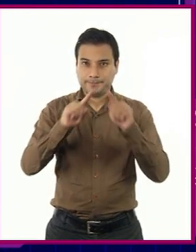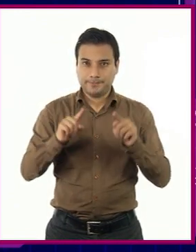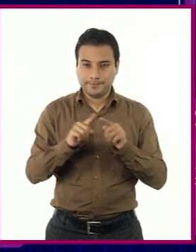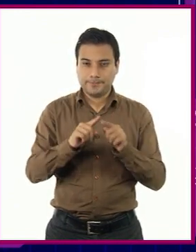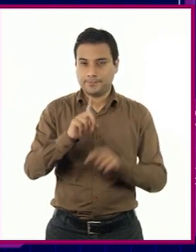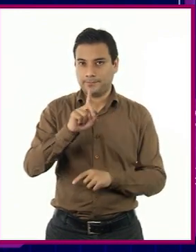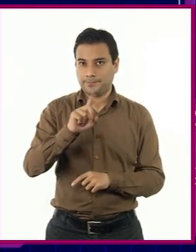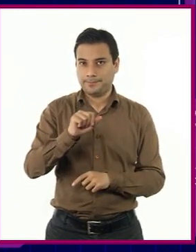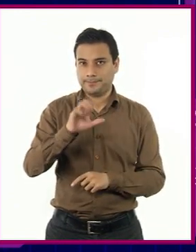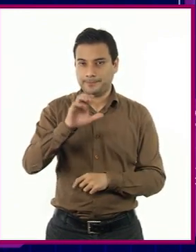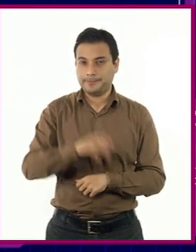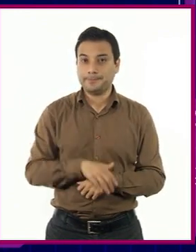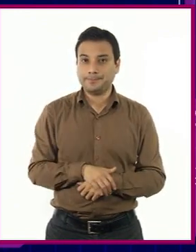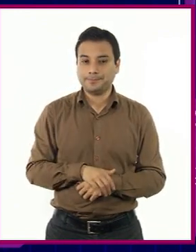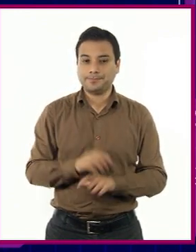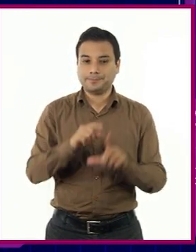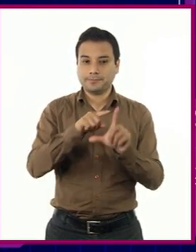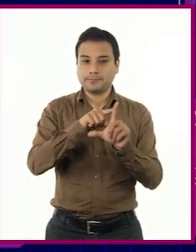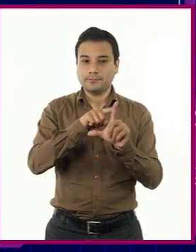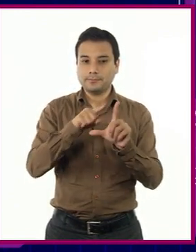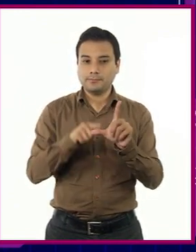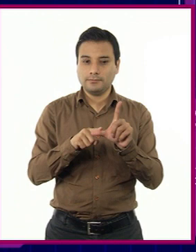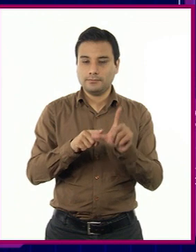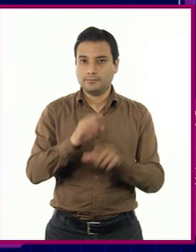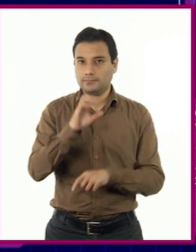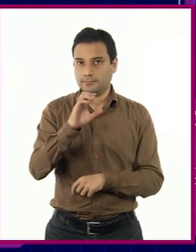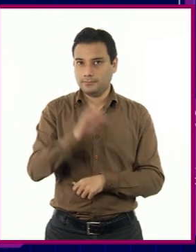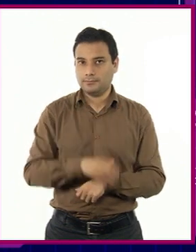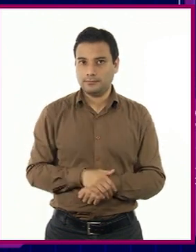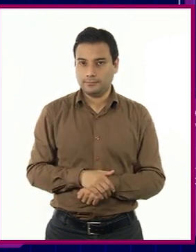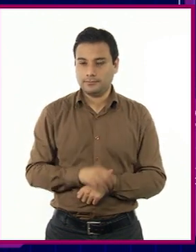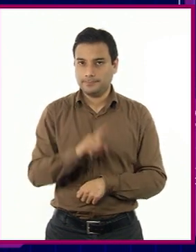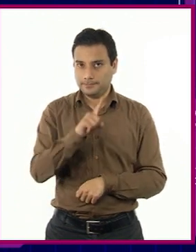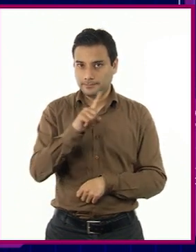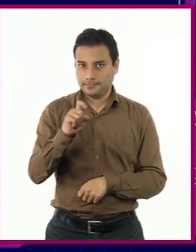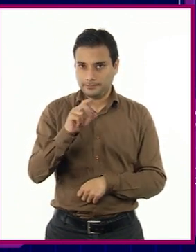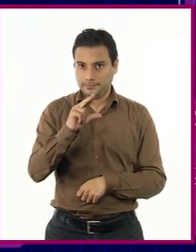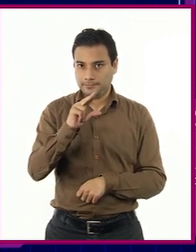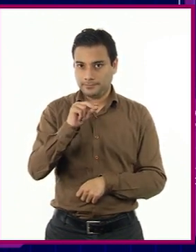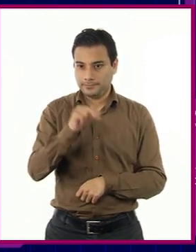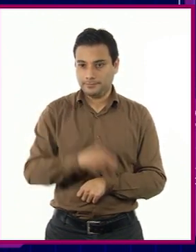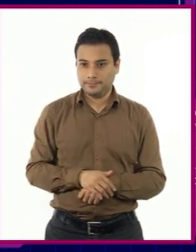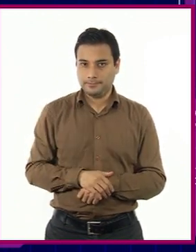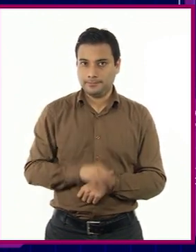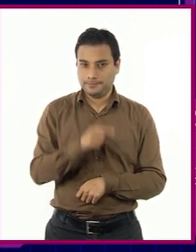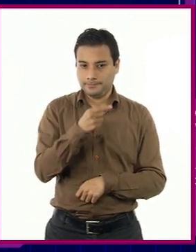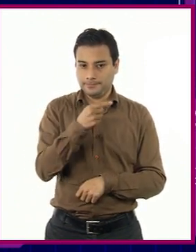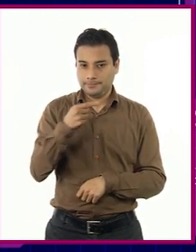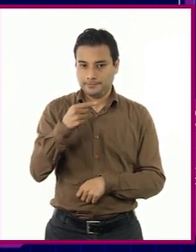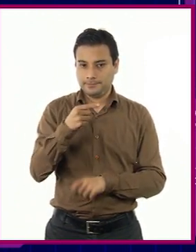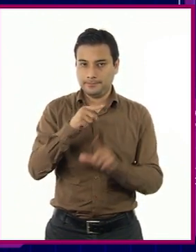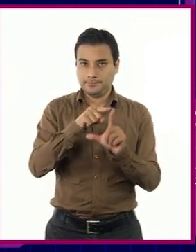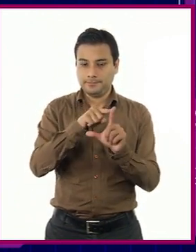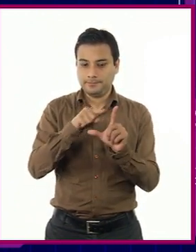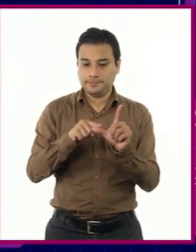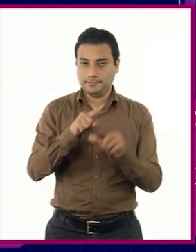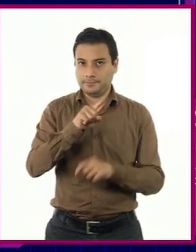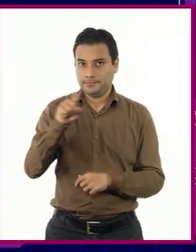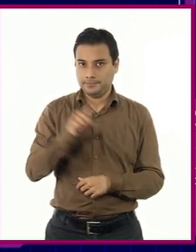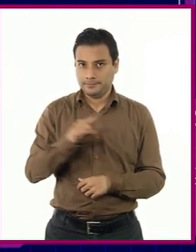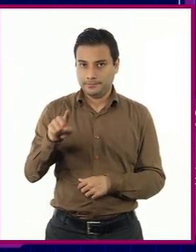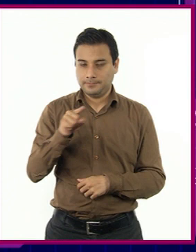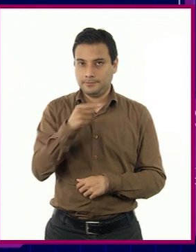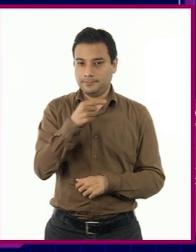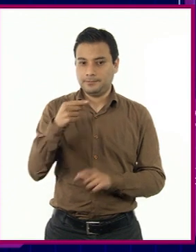DAC es que el ángulo C es igual a 180 grados menos el ángulo Z menos el